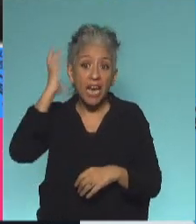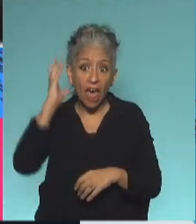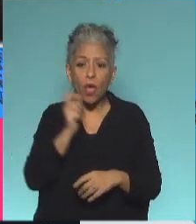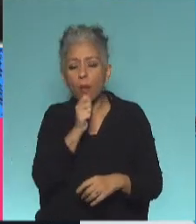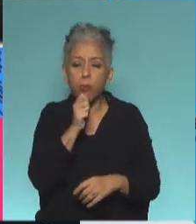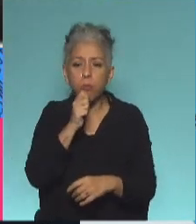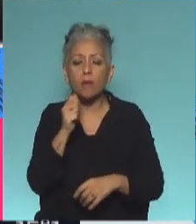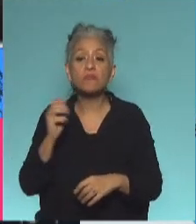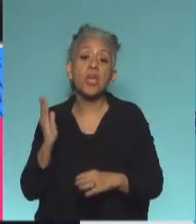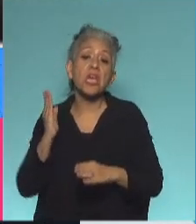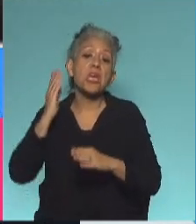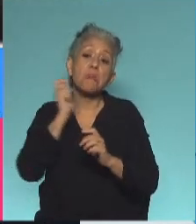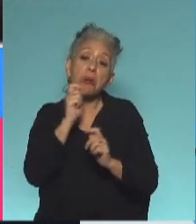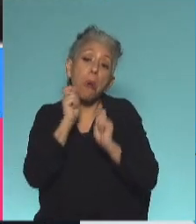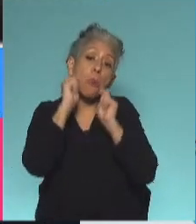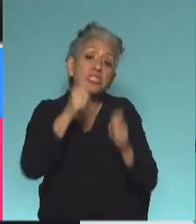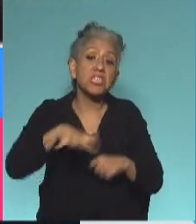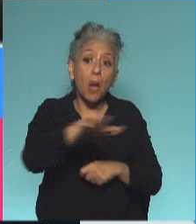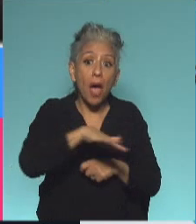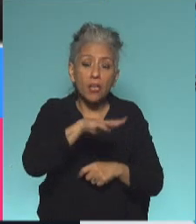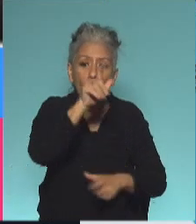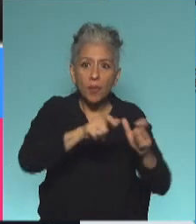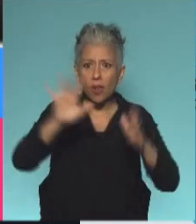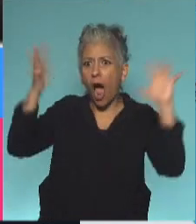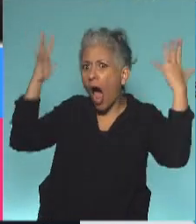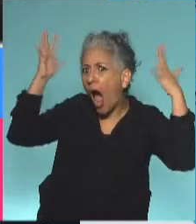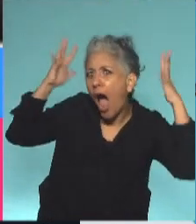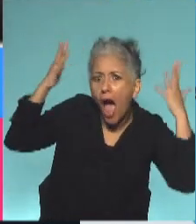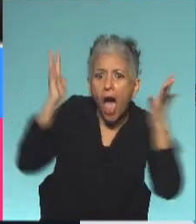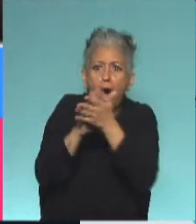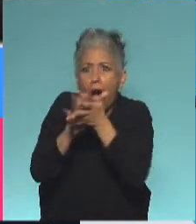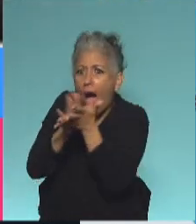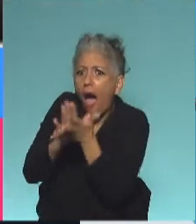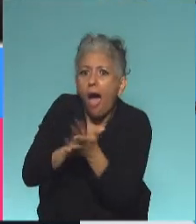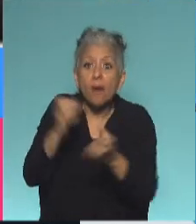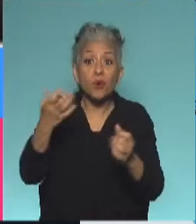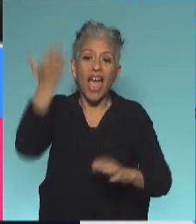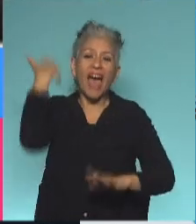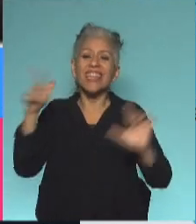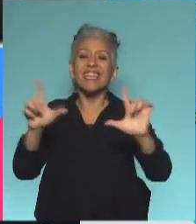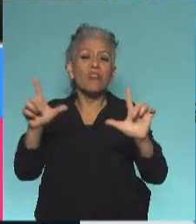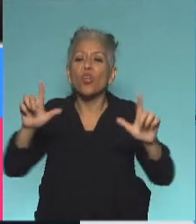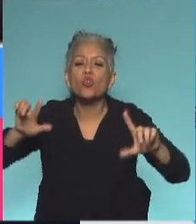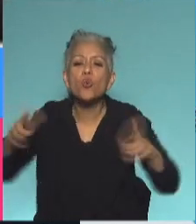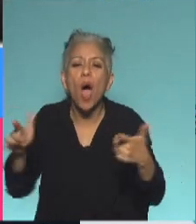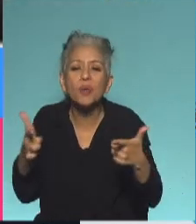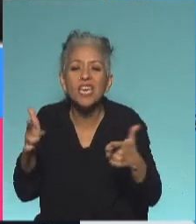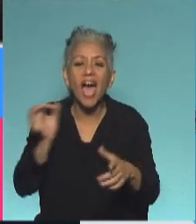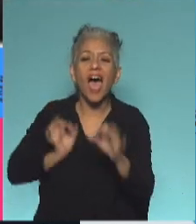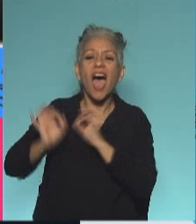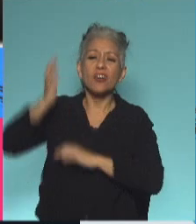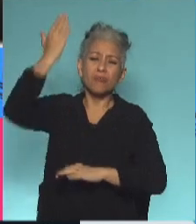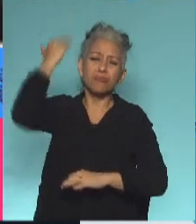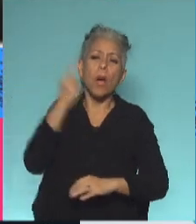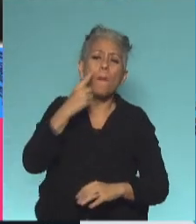para recibirlos, porque bueno, porque el éxito del radioteatro era impresionante en tiempos donde no había televisión, ¿no? Estamos hablando de la década del 50,